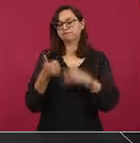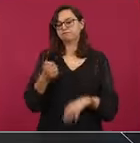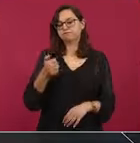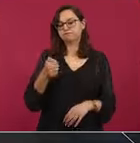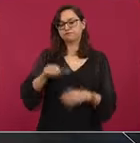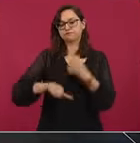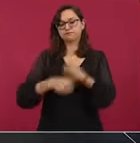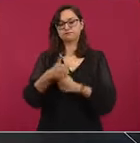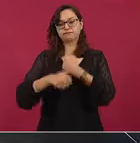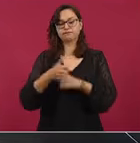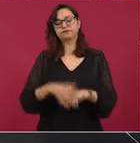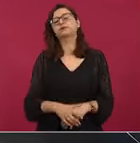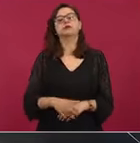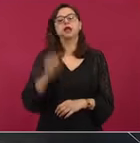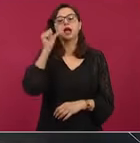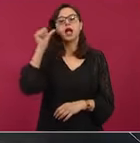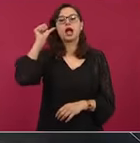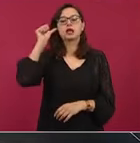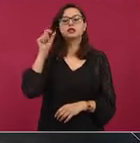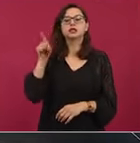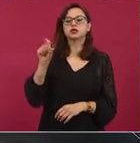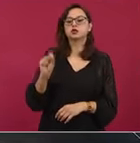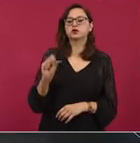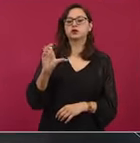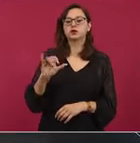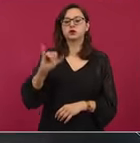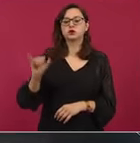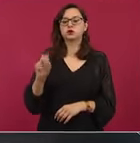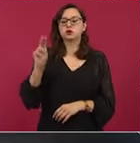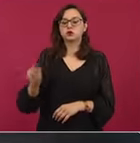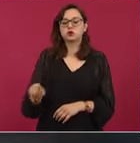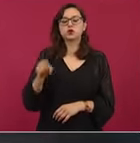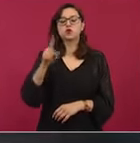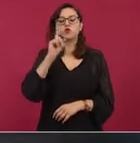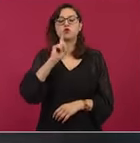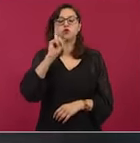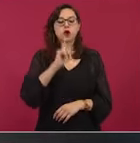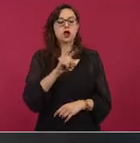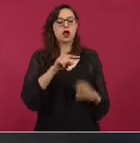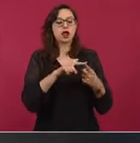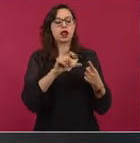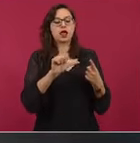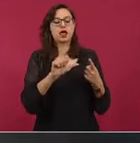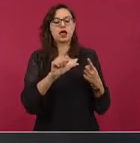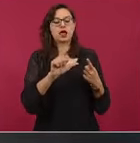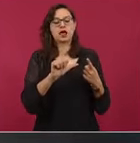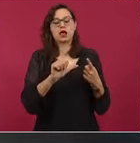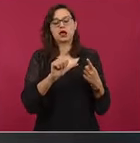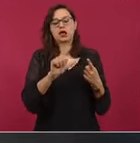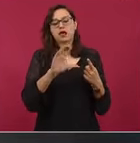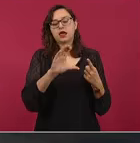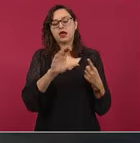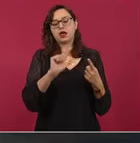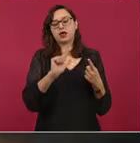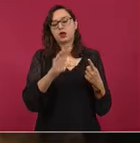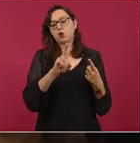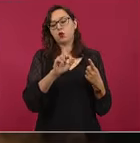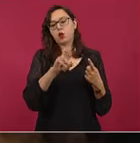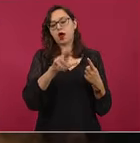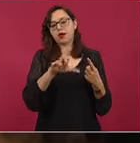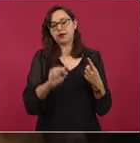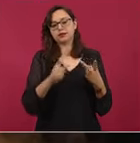de la Corte ayer en el que se libera a Alejandra Cuevas, se absuelve a su madre, Laura Morán, ¿cuál es el mensaje de